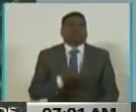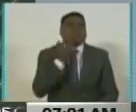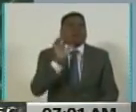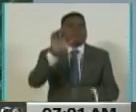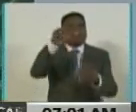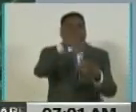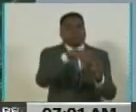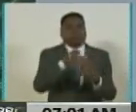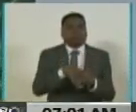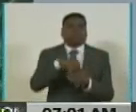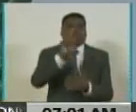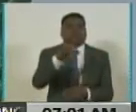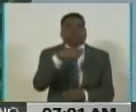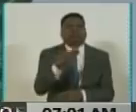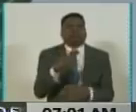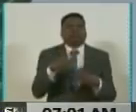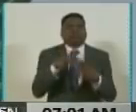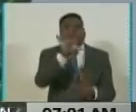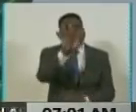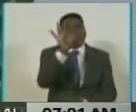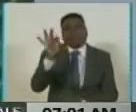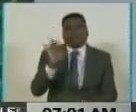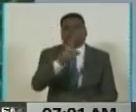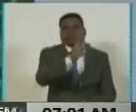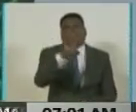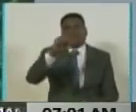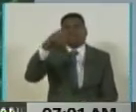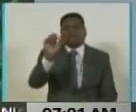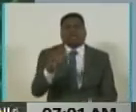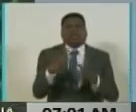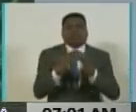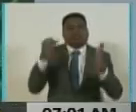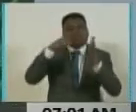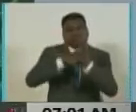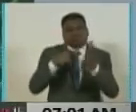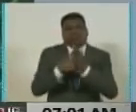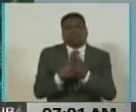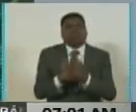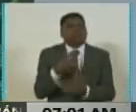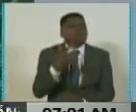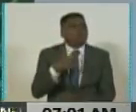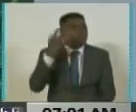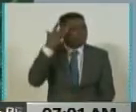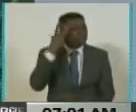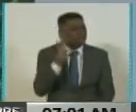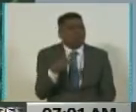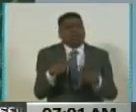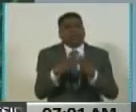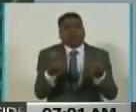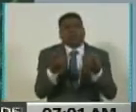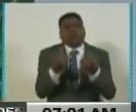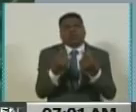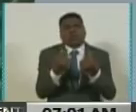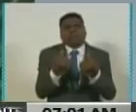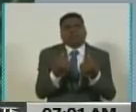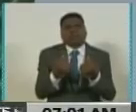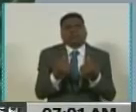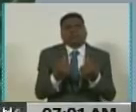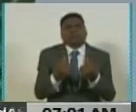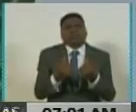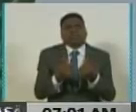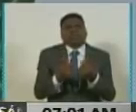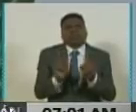a las soluciones político-electorales de esta confrontación. Yo creo que el área económica, el espacio económico es un